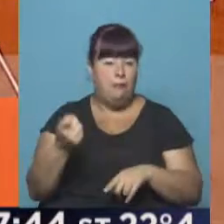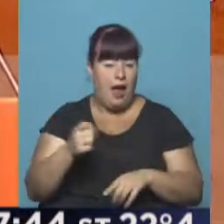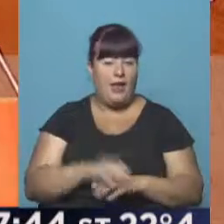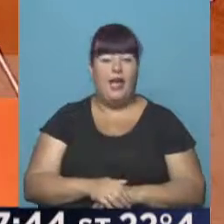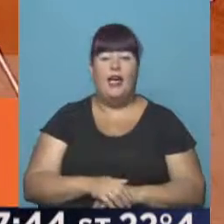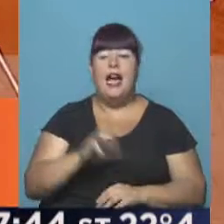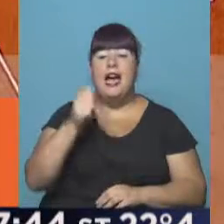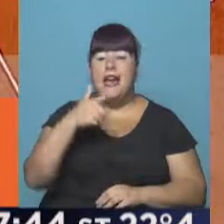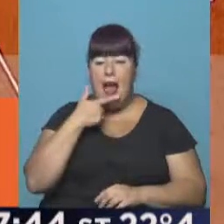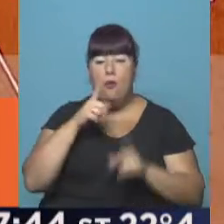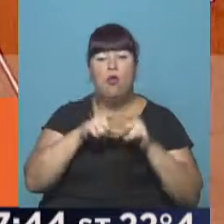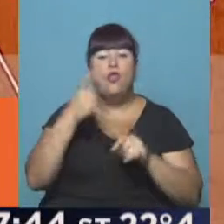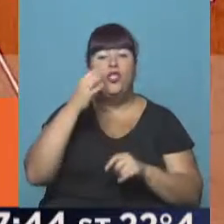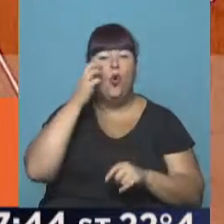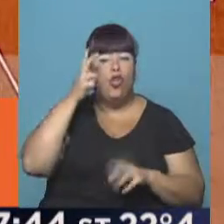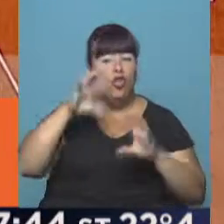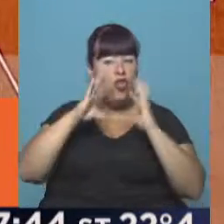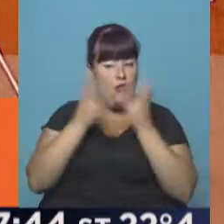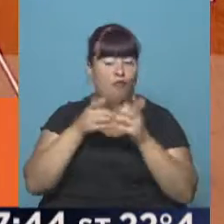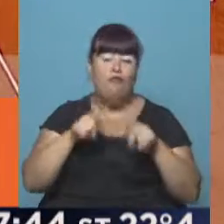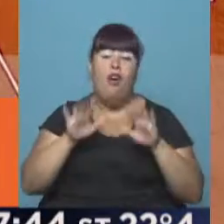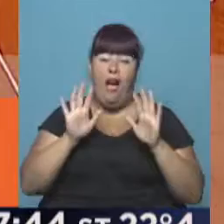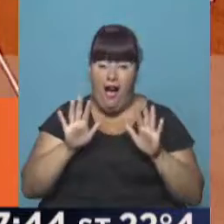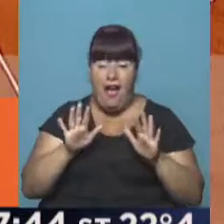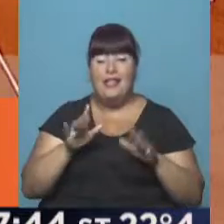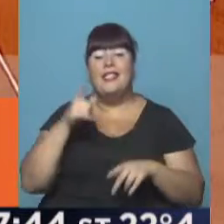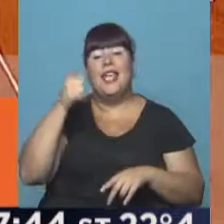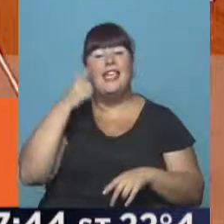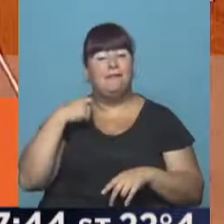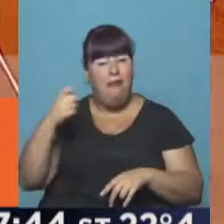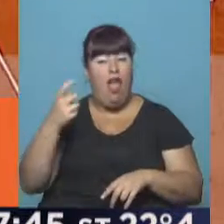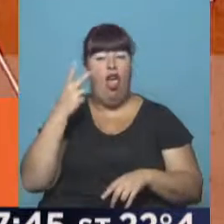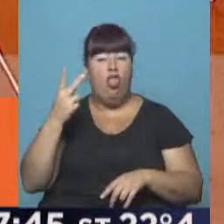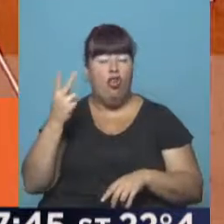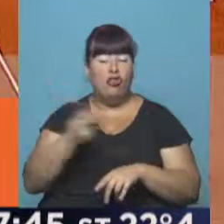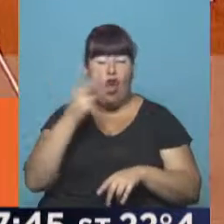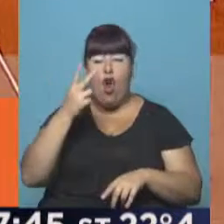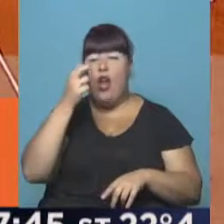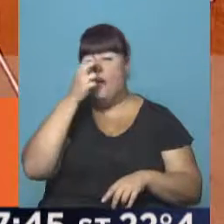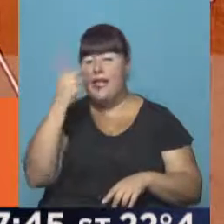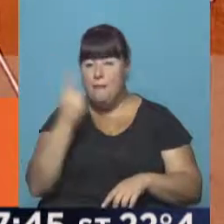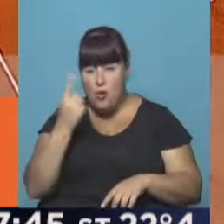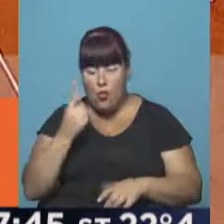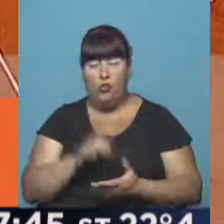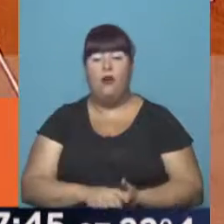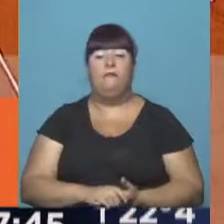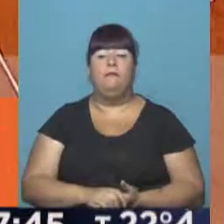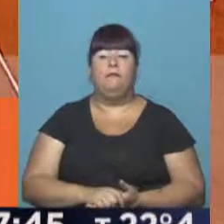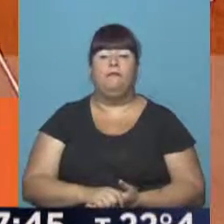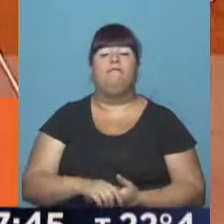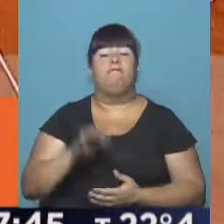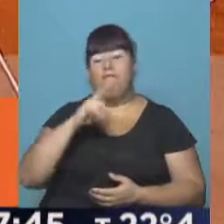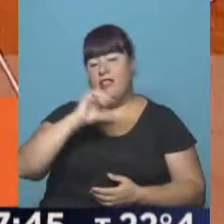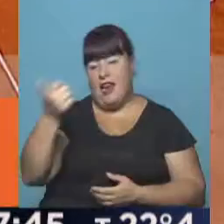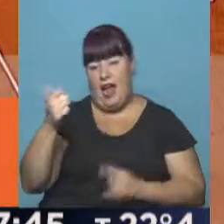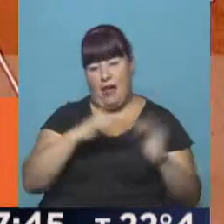Albert Ramos, número 148 del mundo. Y de esta manera entonces el ibérico, después de 2 horas y 23 minutos de juego, se quedó con